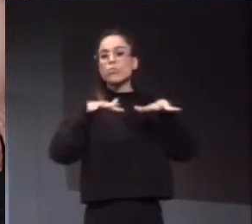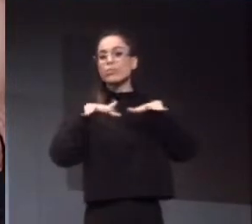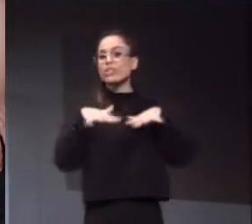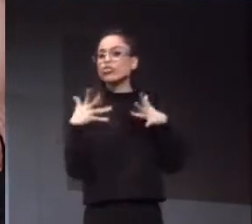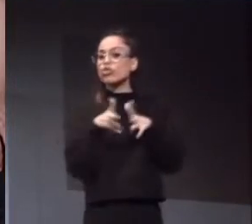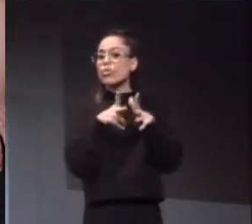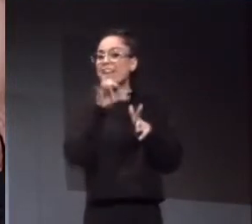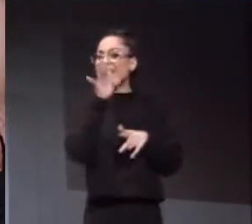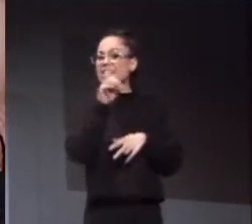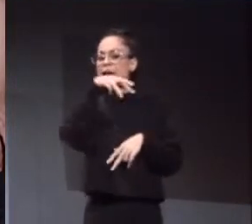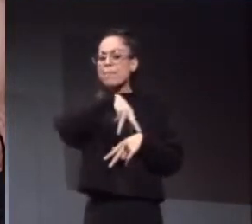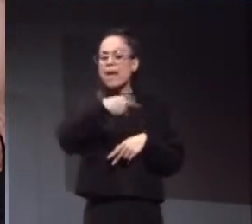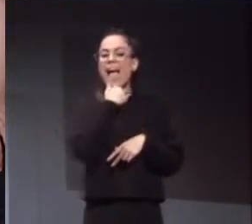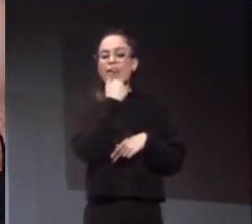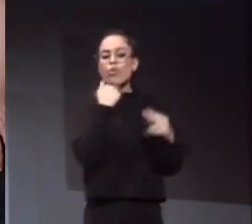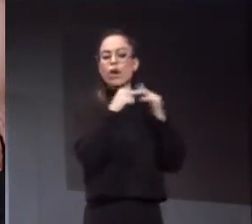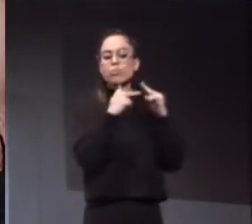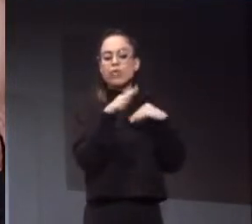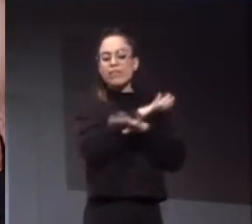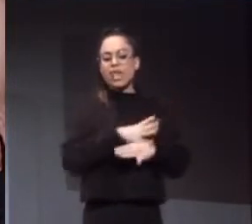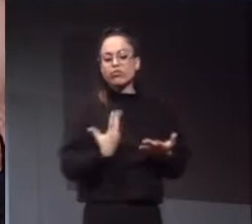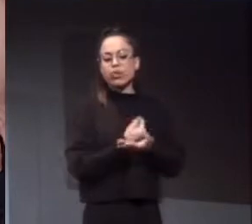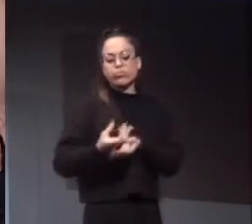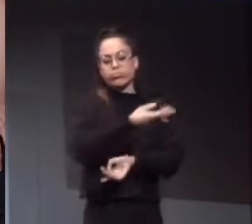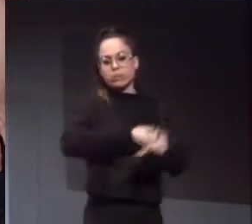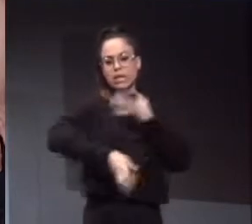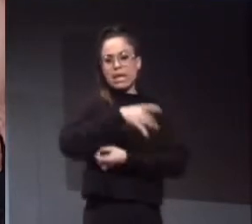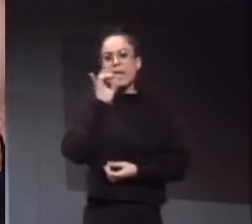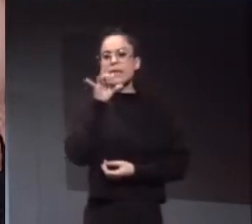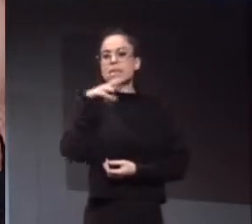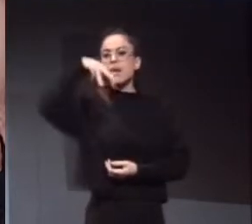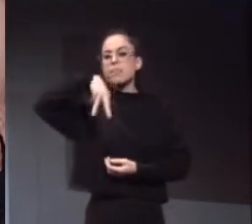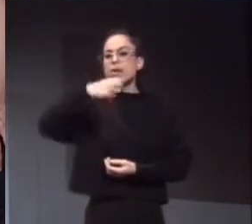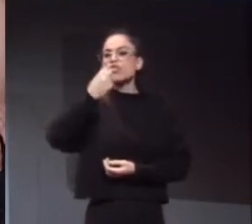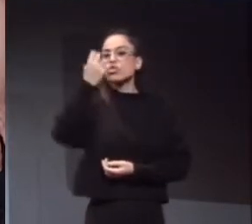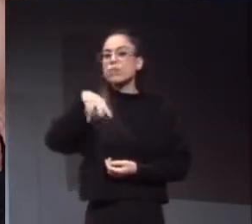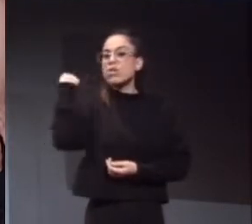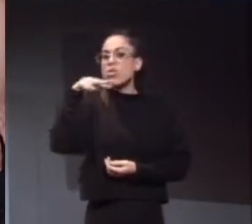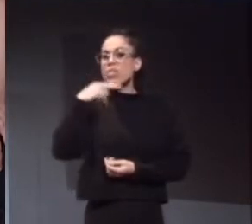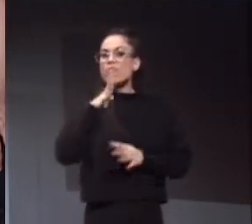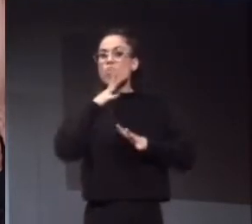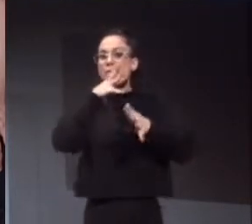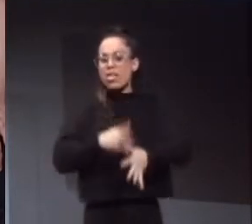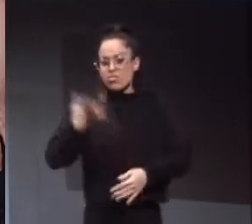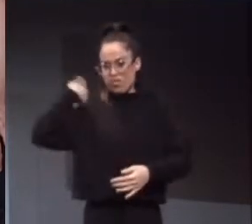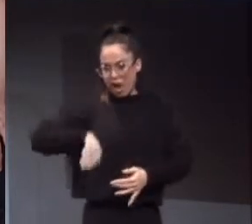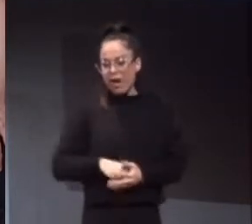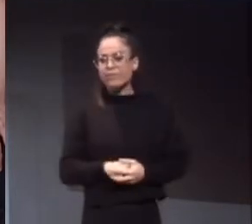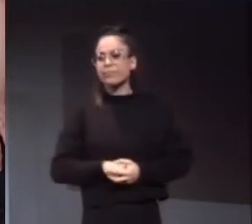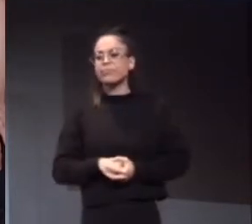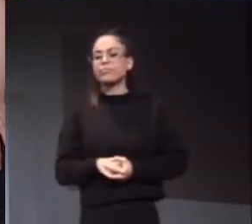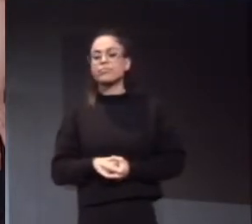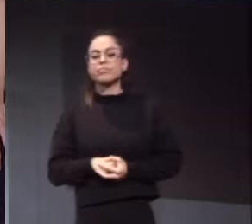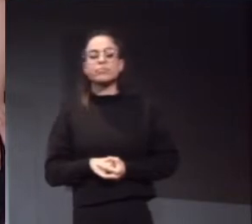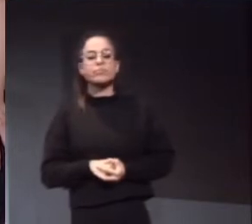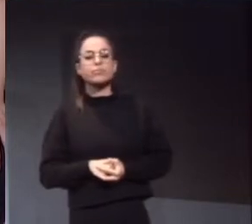lo has mencionado varias veces el 15m ocurrió en 2011 han pasado nueve años y como que lo